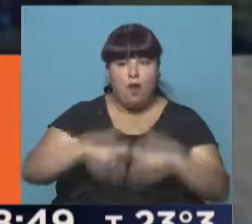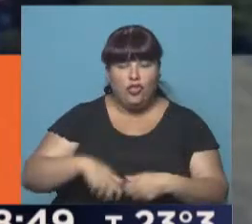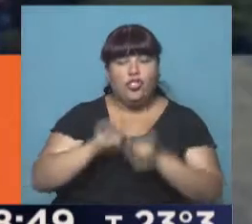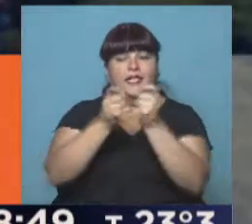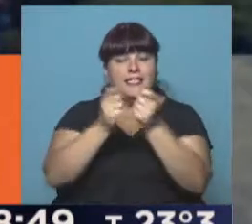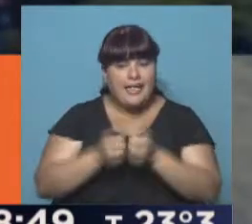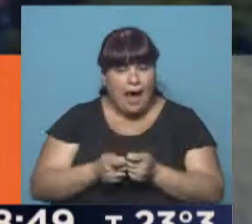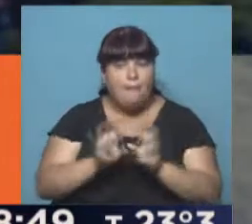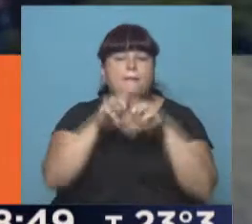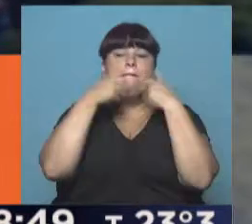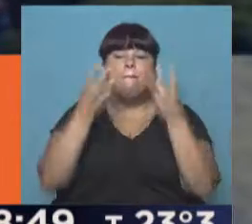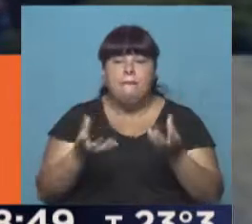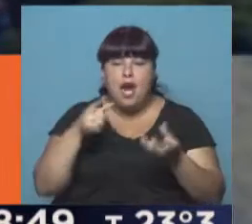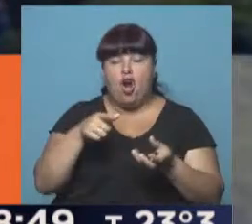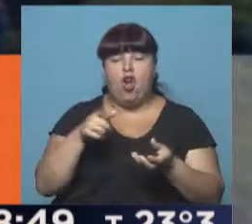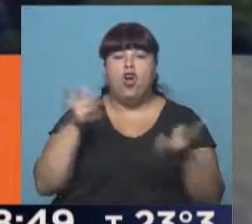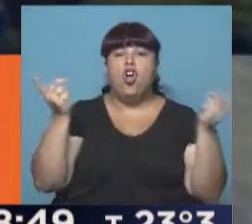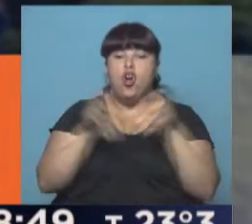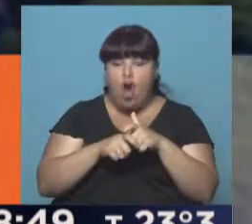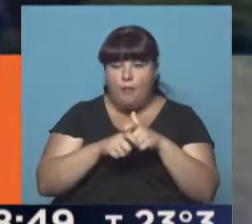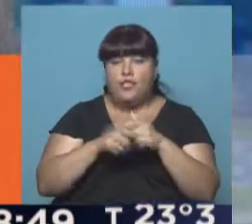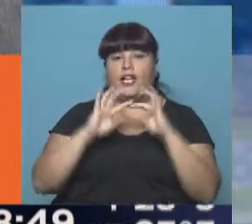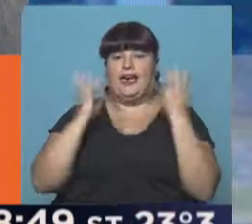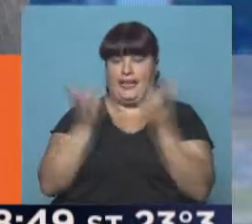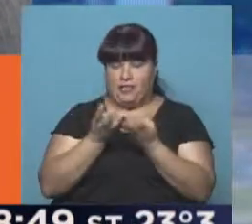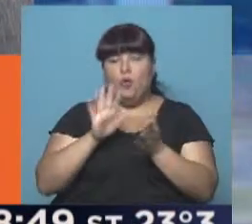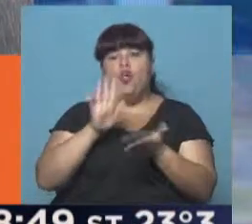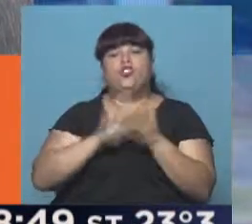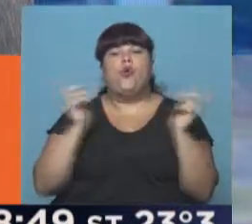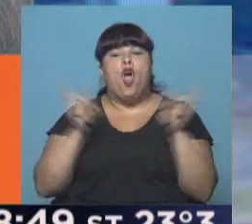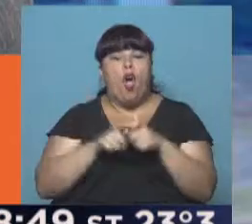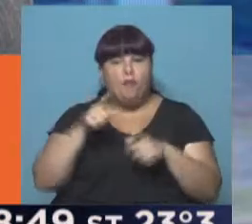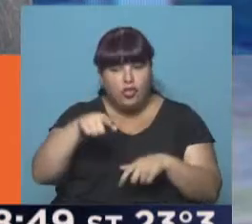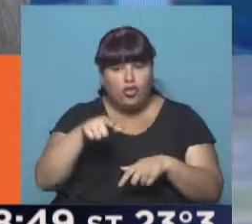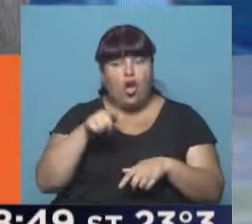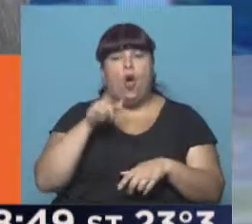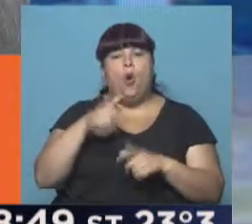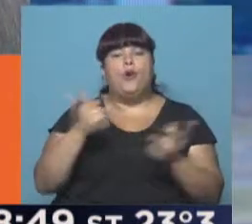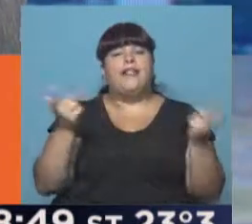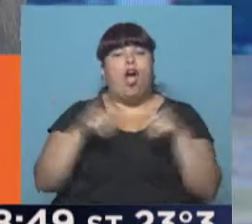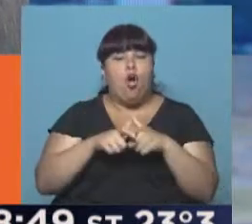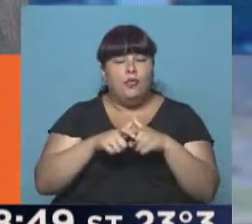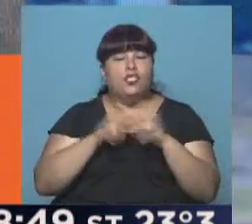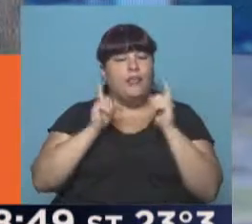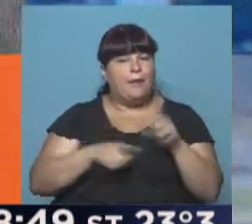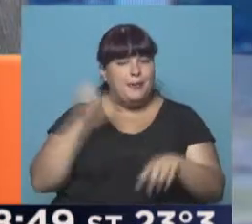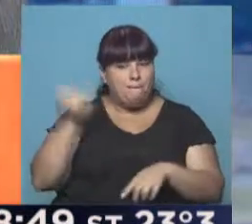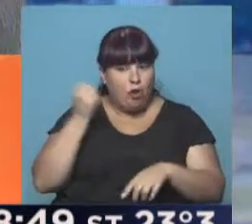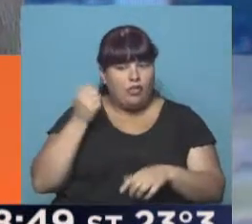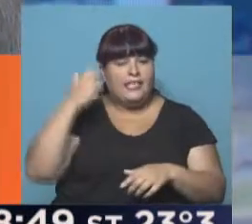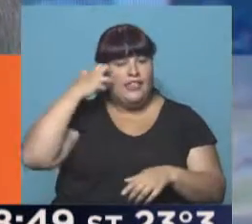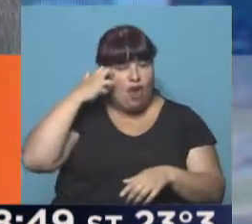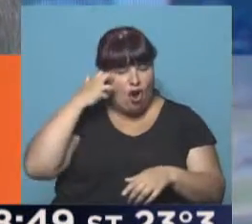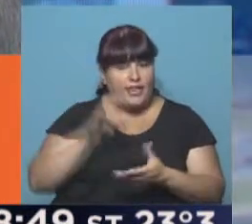reformaron y se mejoraron en comisiones y en resumen bueno hablando de comisiones si usted está en una de las comisiones también centrales tiene el